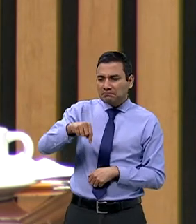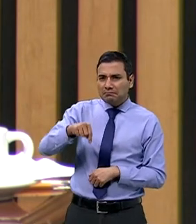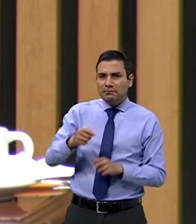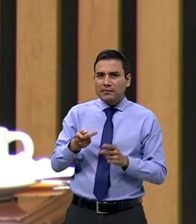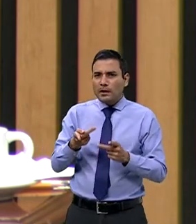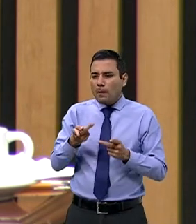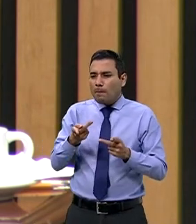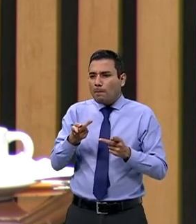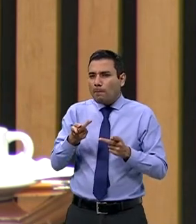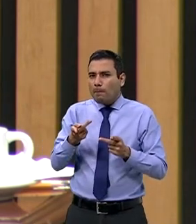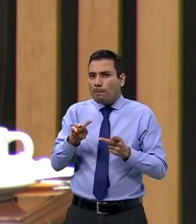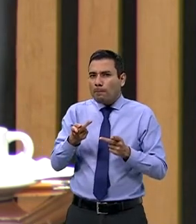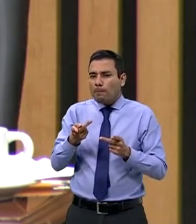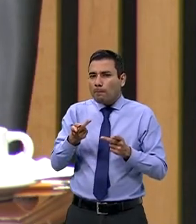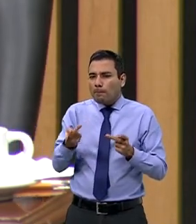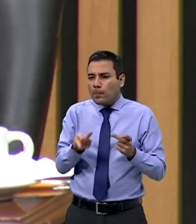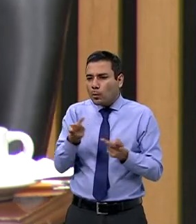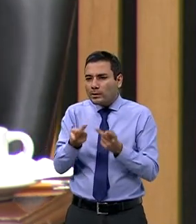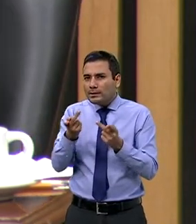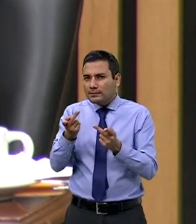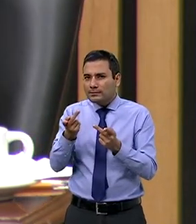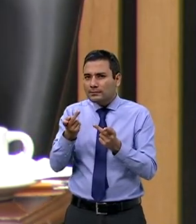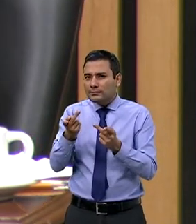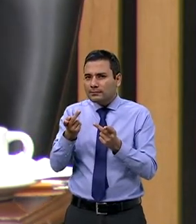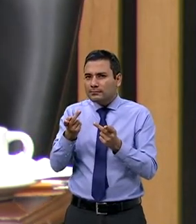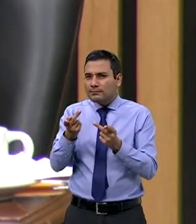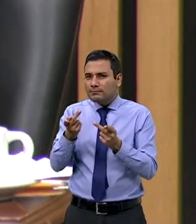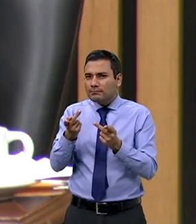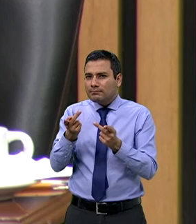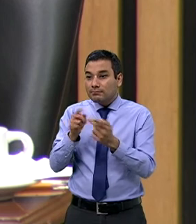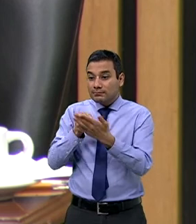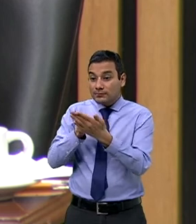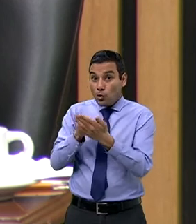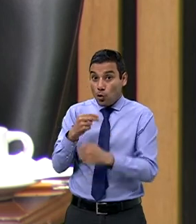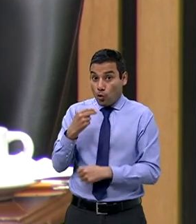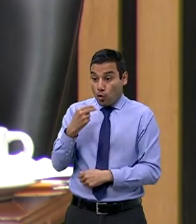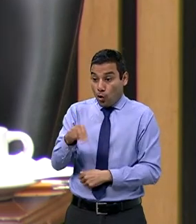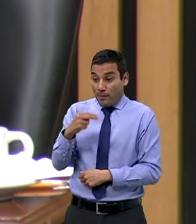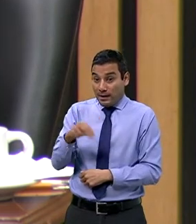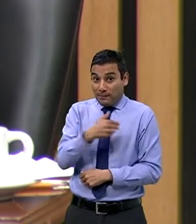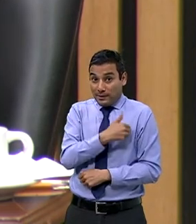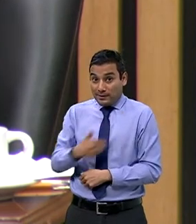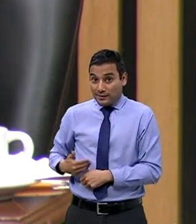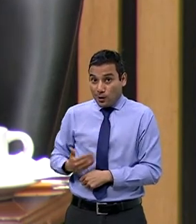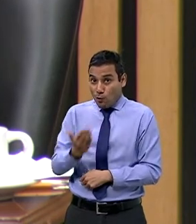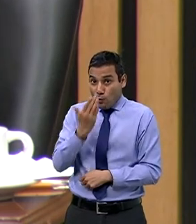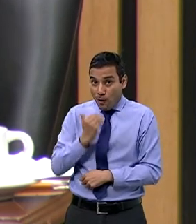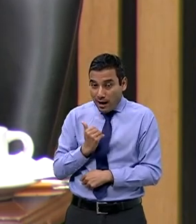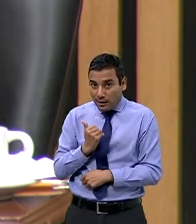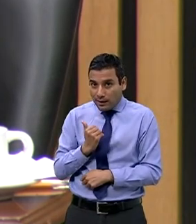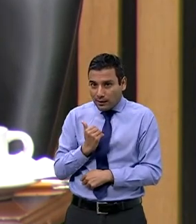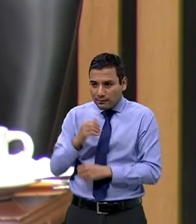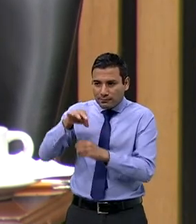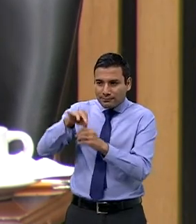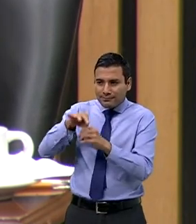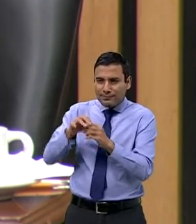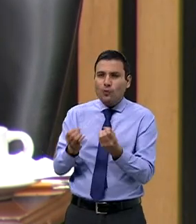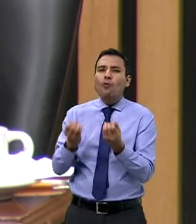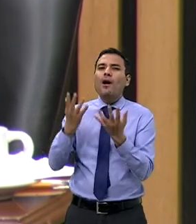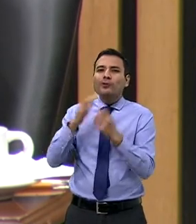sin tener al presidente en las boletas cuántos distritos perdieron